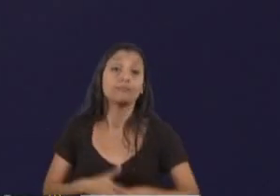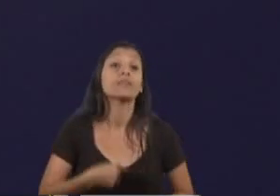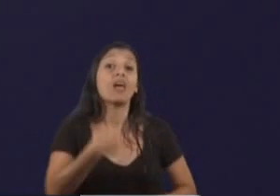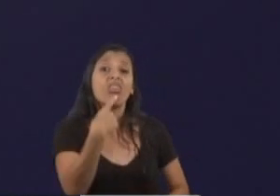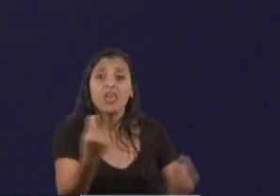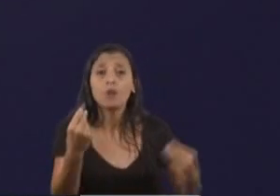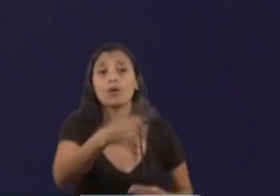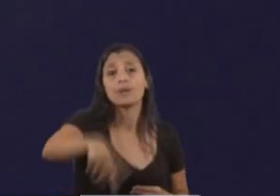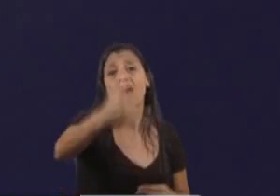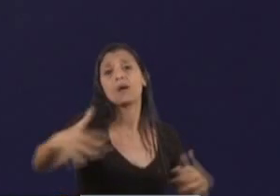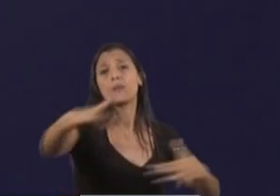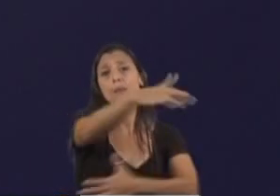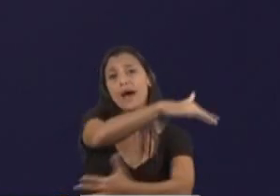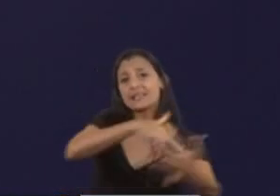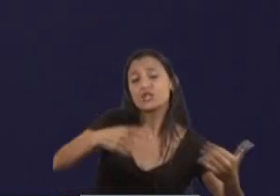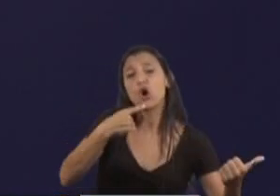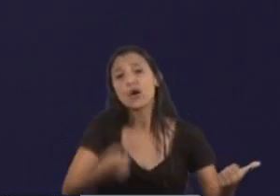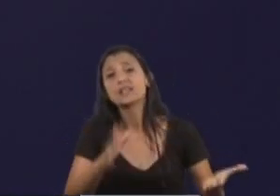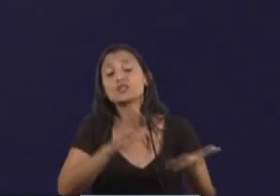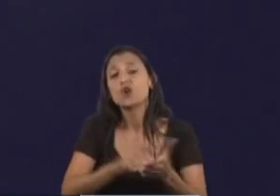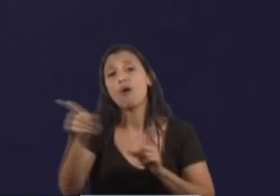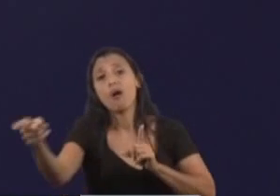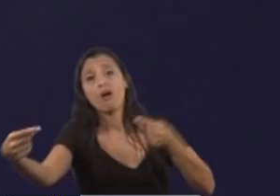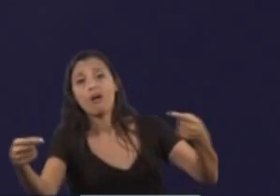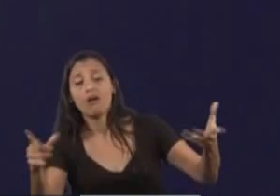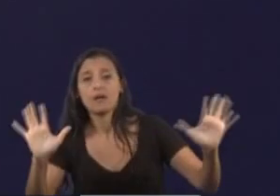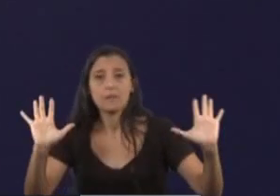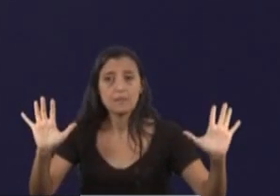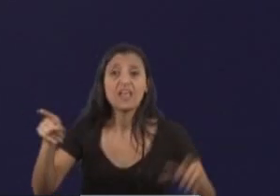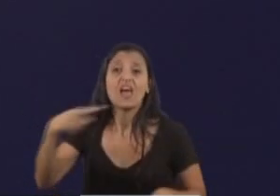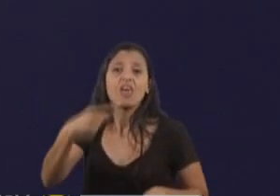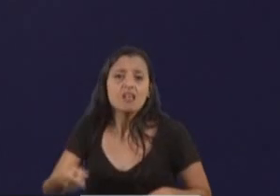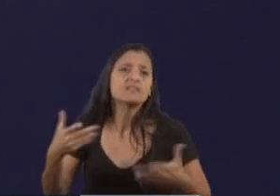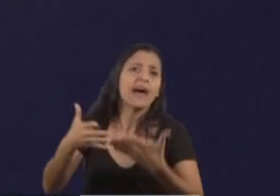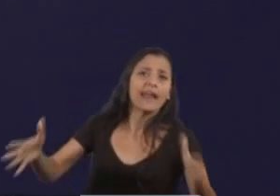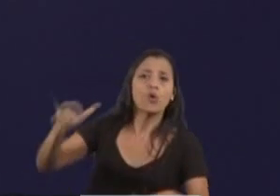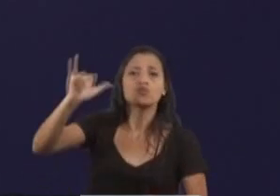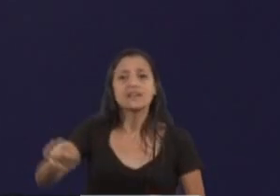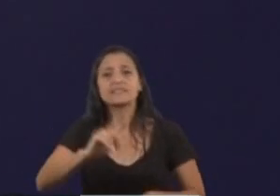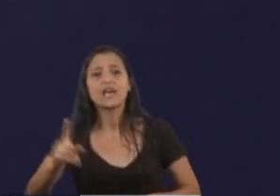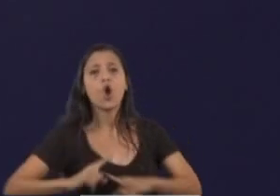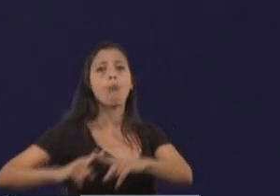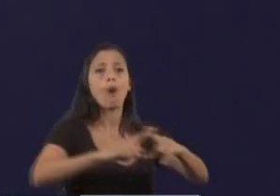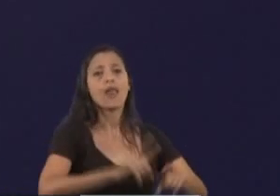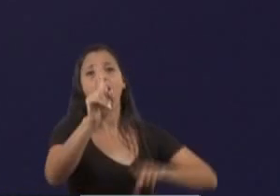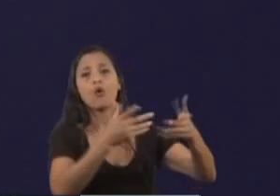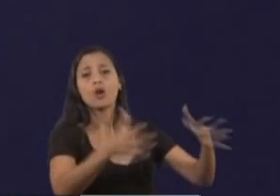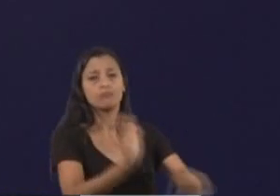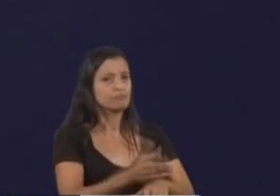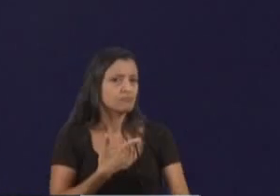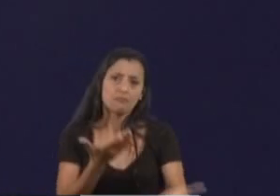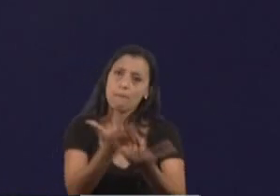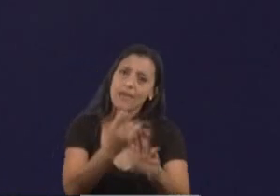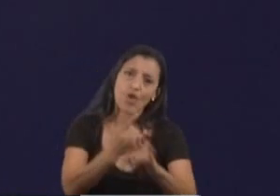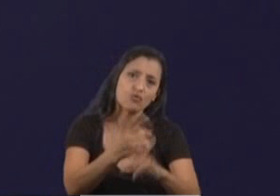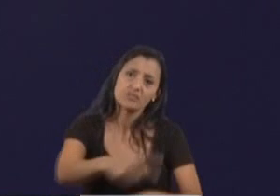muchas versiones, no solo con respecto a Cunio, que se le iba a ir del gobierno, sino con otros funcionarios. Apelo siempre